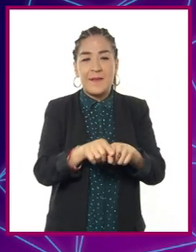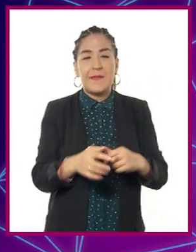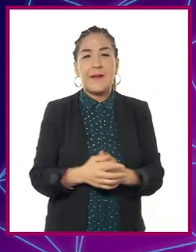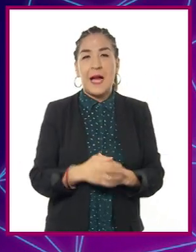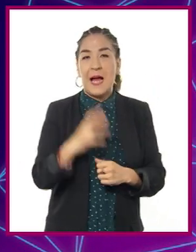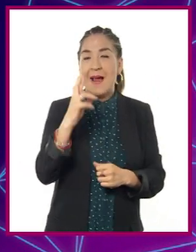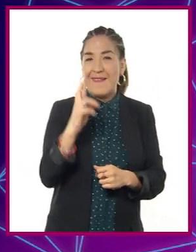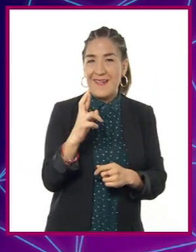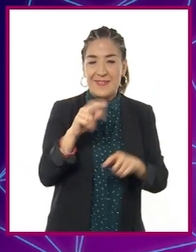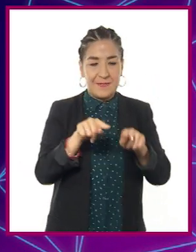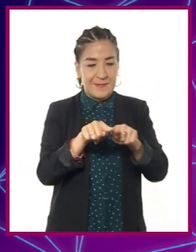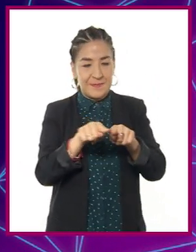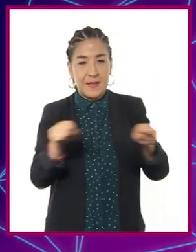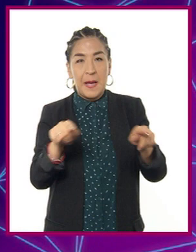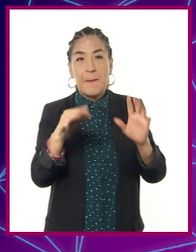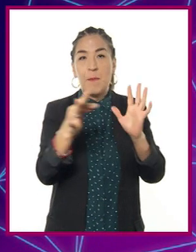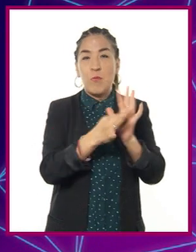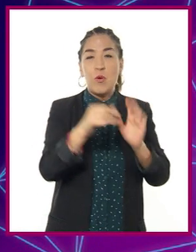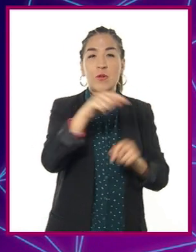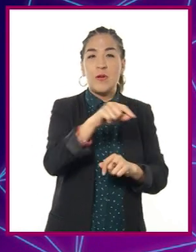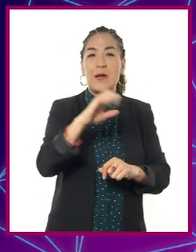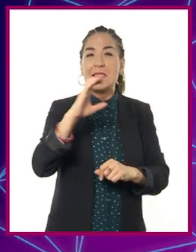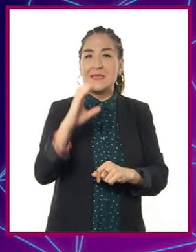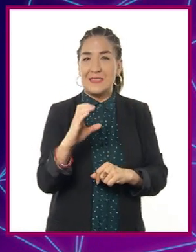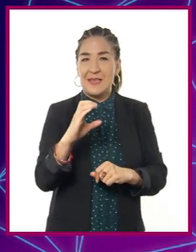tamaño R del punto C,